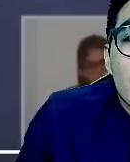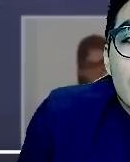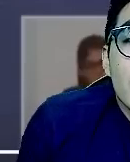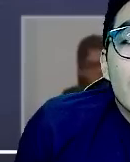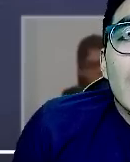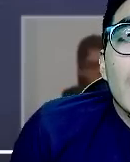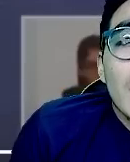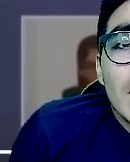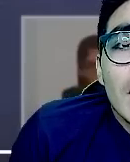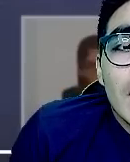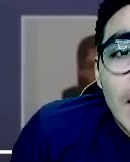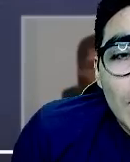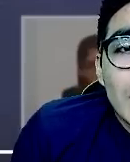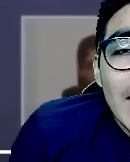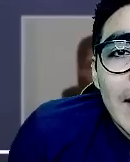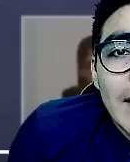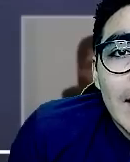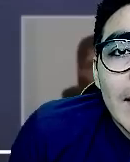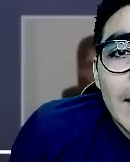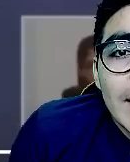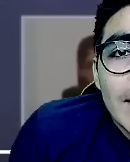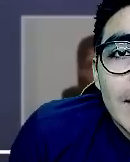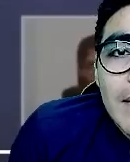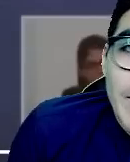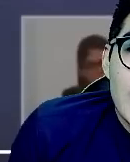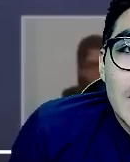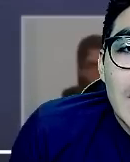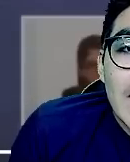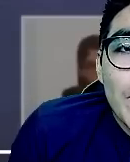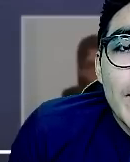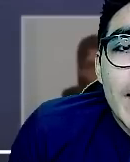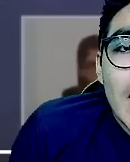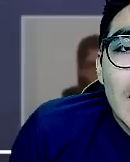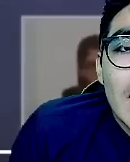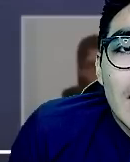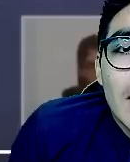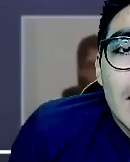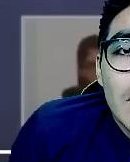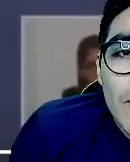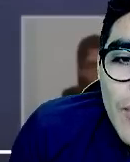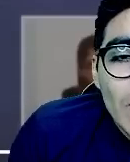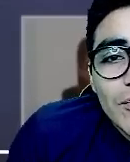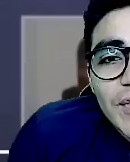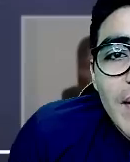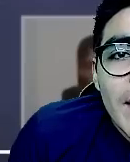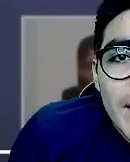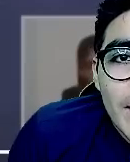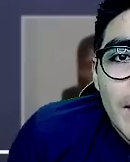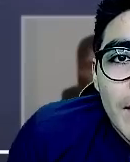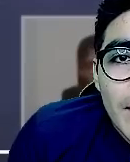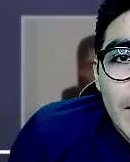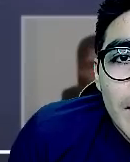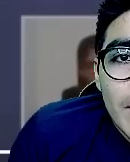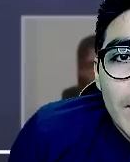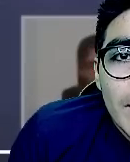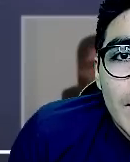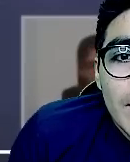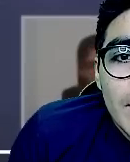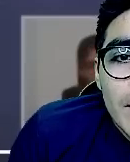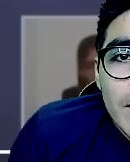su acción de ejecutar. Y el presidente de la República lo dio a conocer.